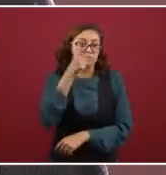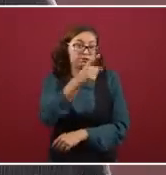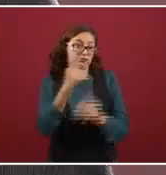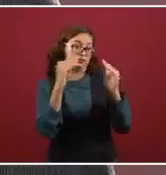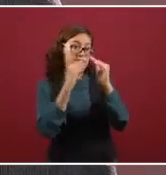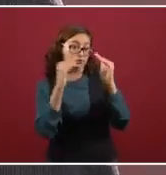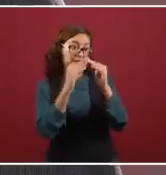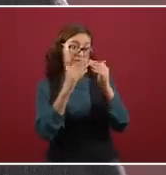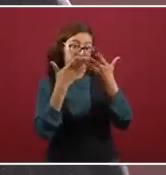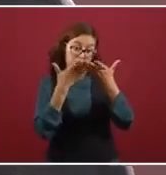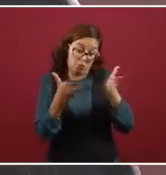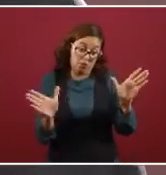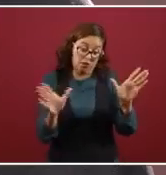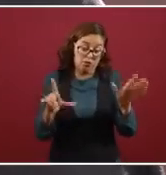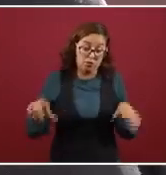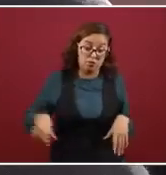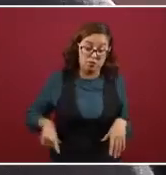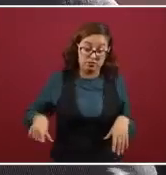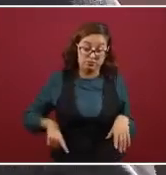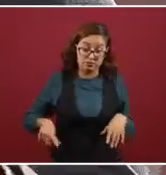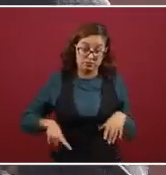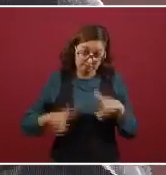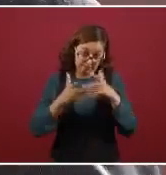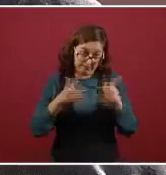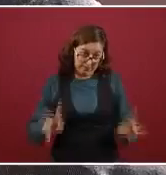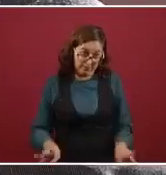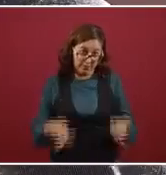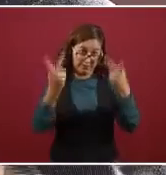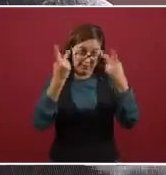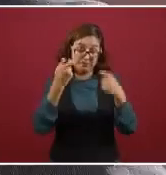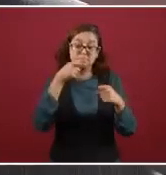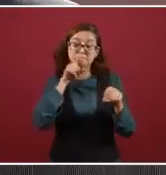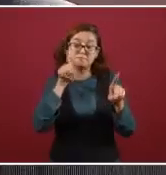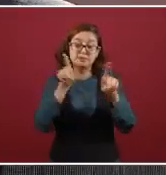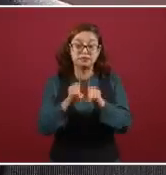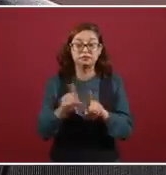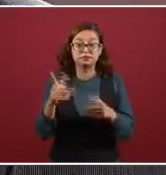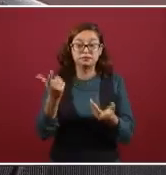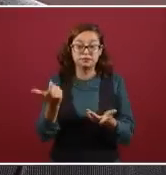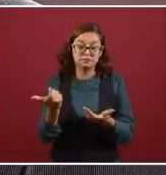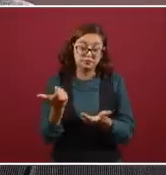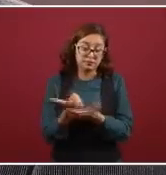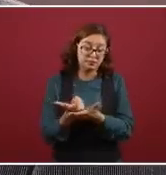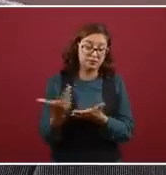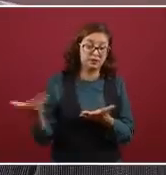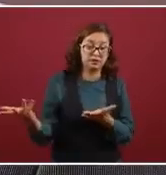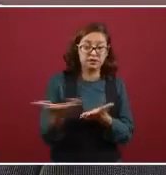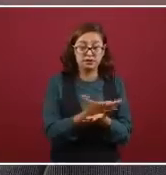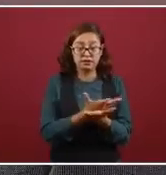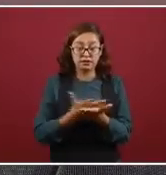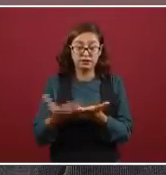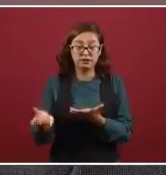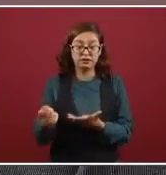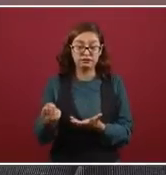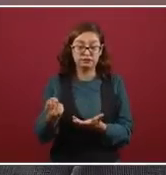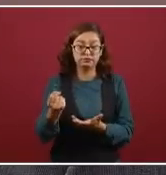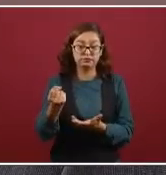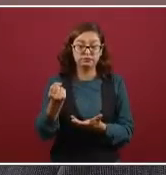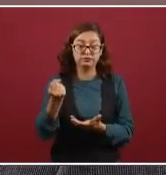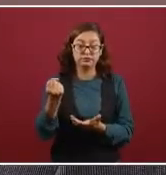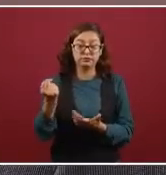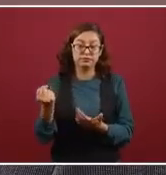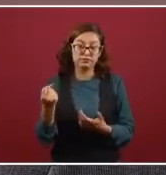público, pues también va a tener un precio adicional por